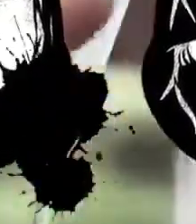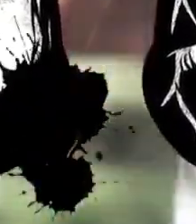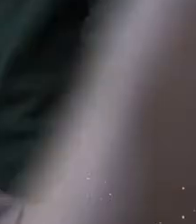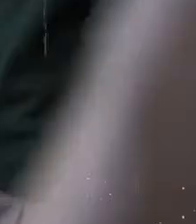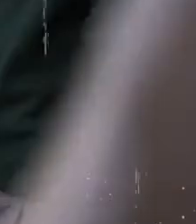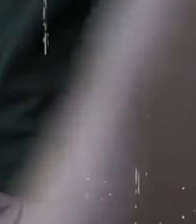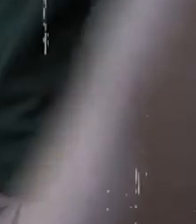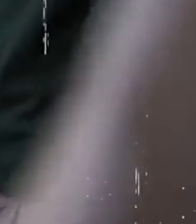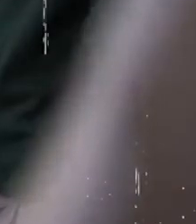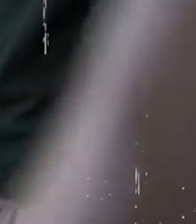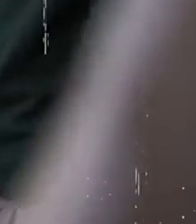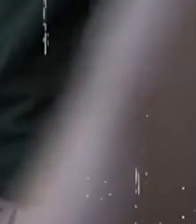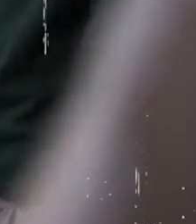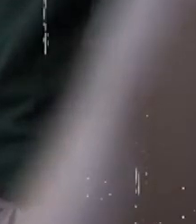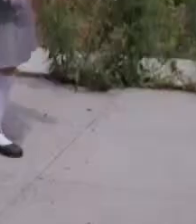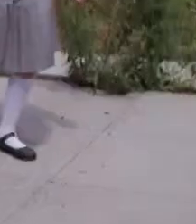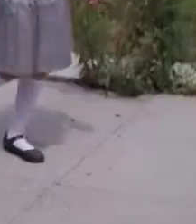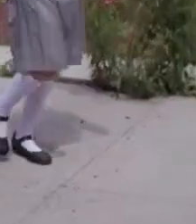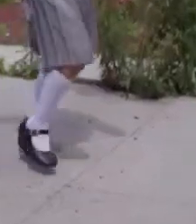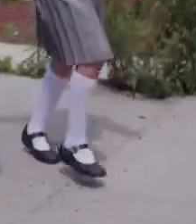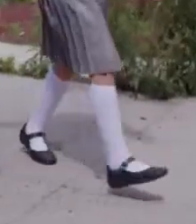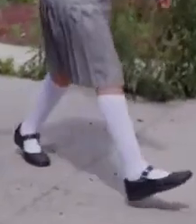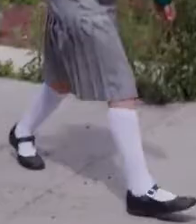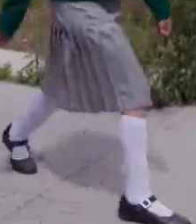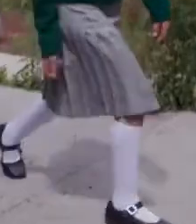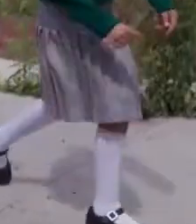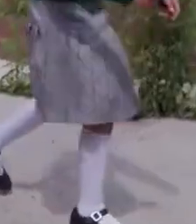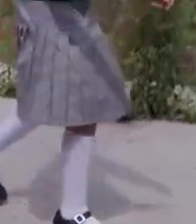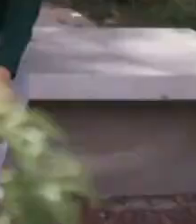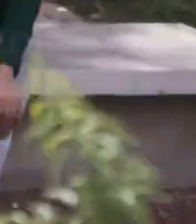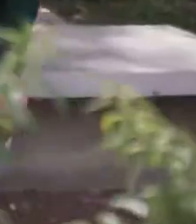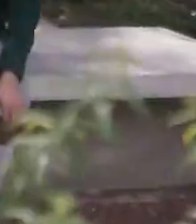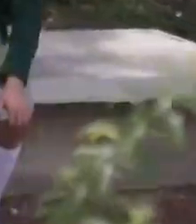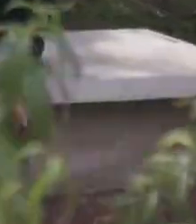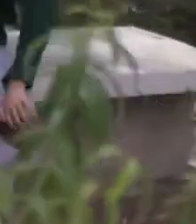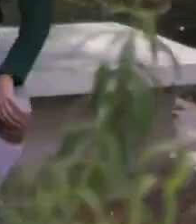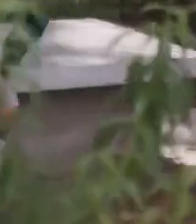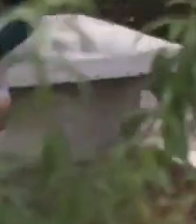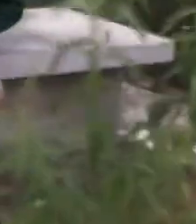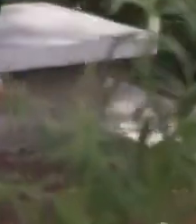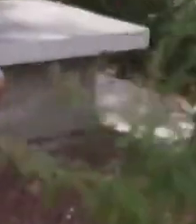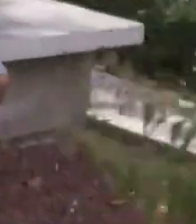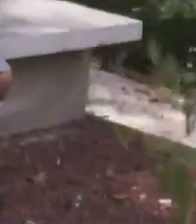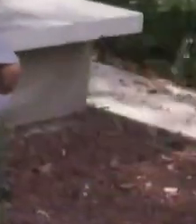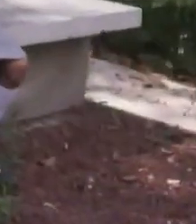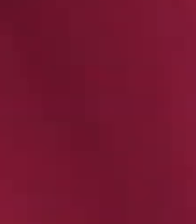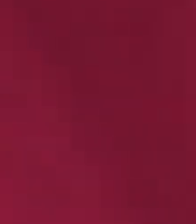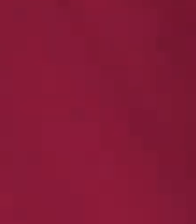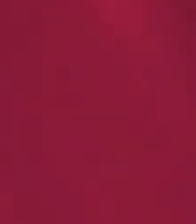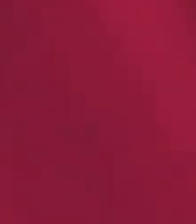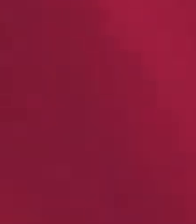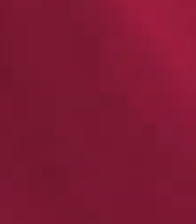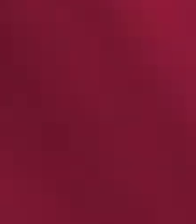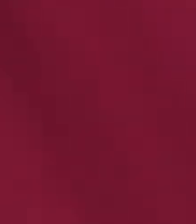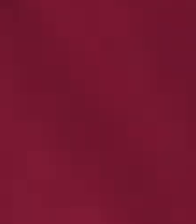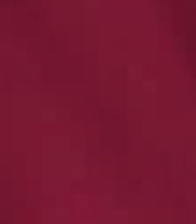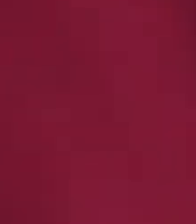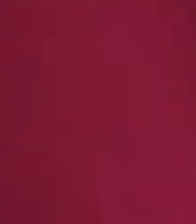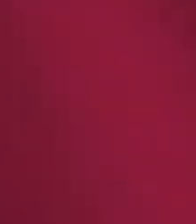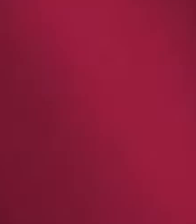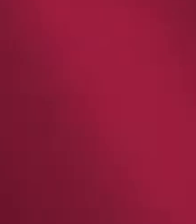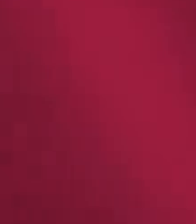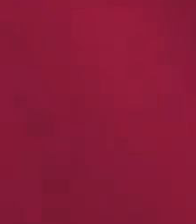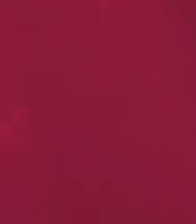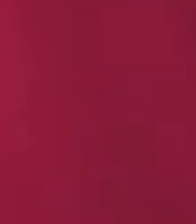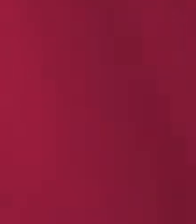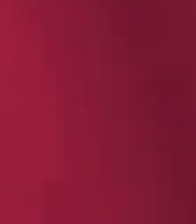seguramente tus pulmones. Si te drogas, te dañas. La felicidad que necesitas está en ti, con tu familia, tus amigos y la comunidad. Secretaría de